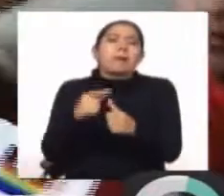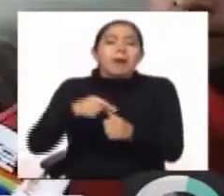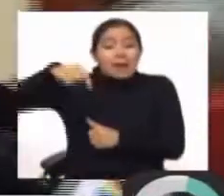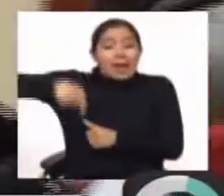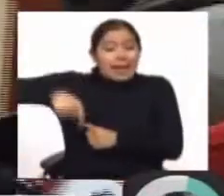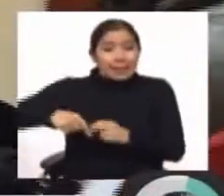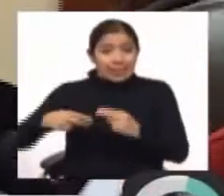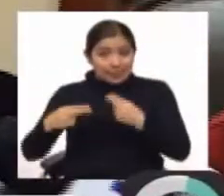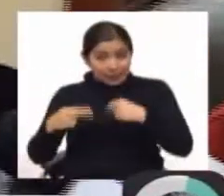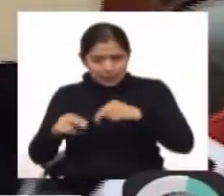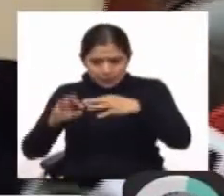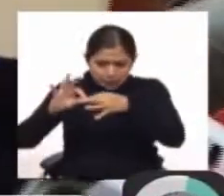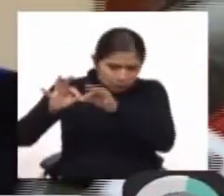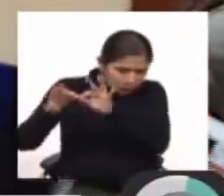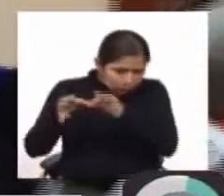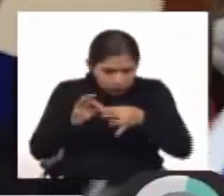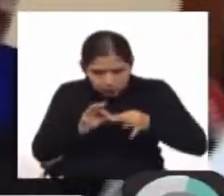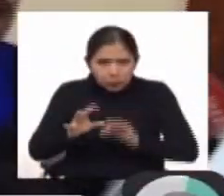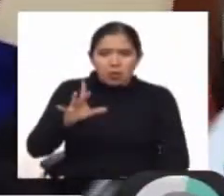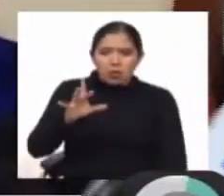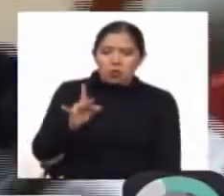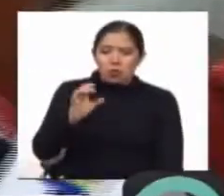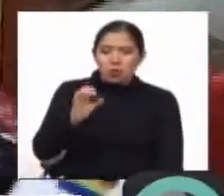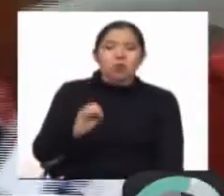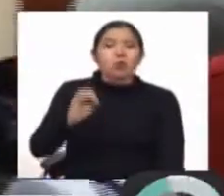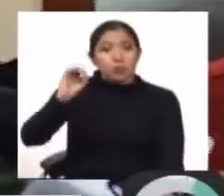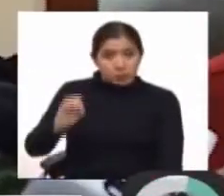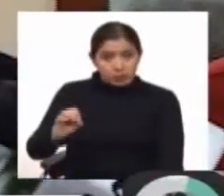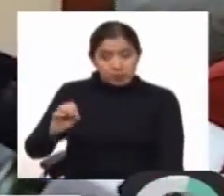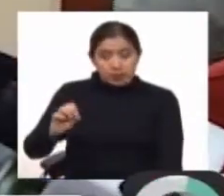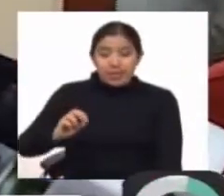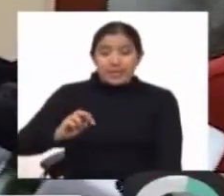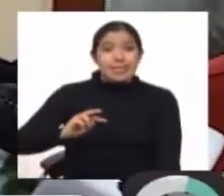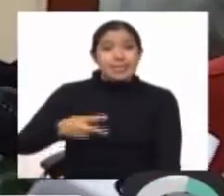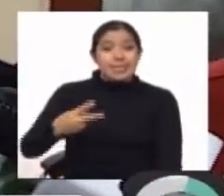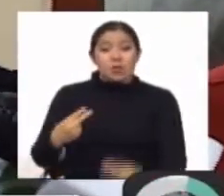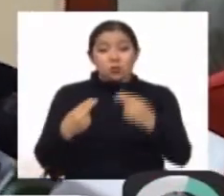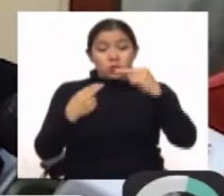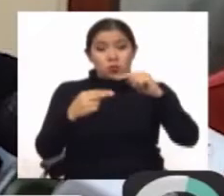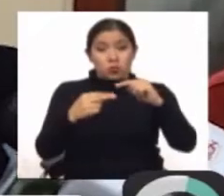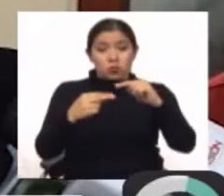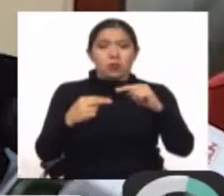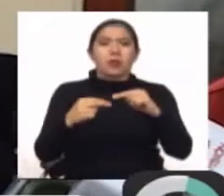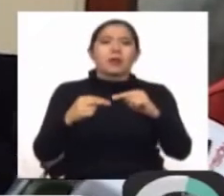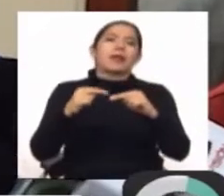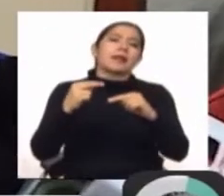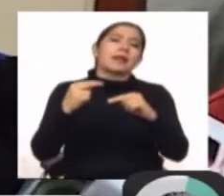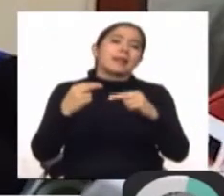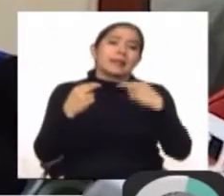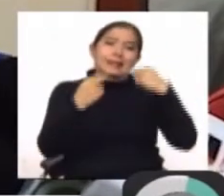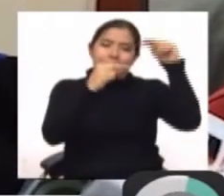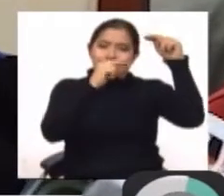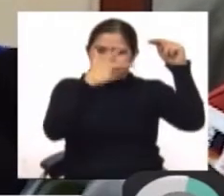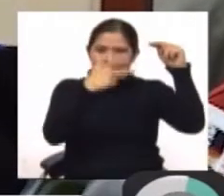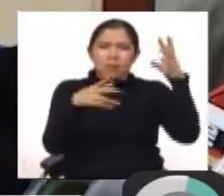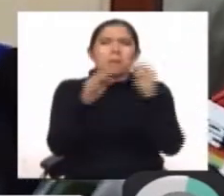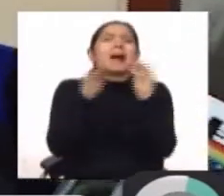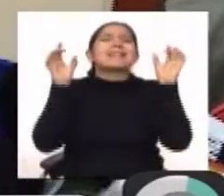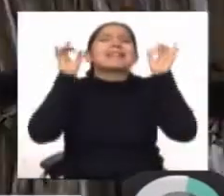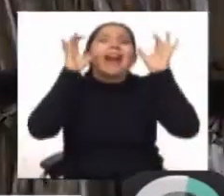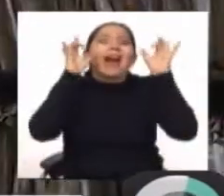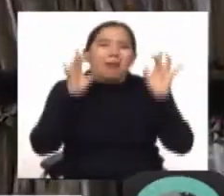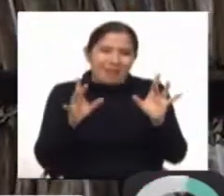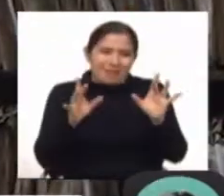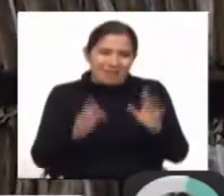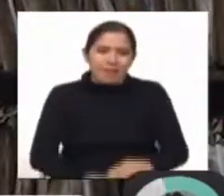va a resolver las patologías en un 80% y las patologías más graves debemos llevar al segundo y tercer nivel para que no colapsen como los vemos